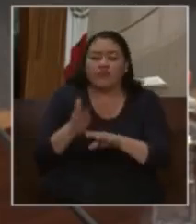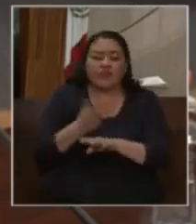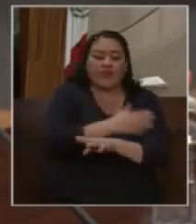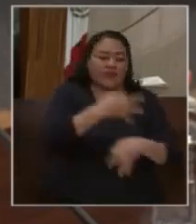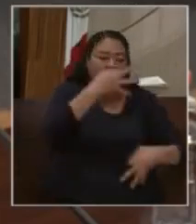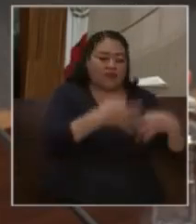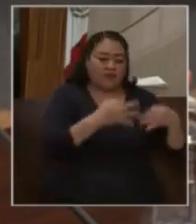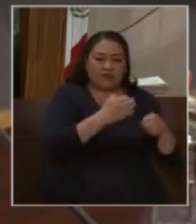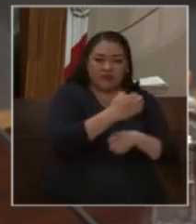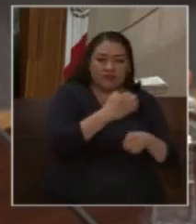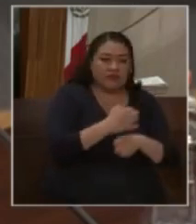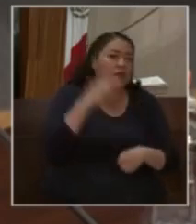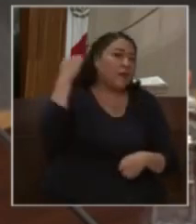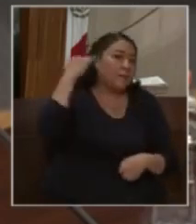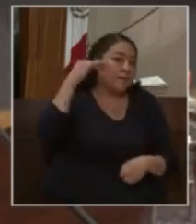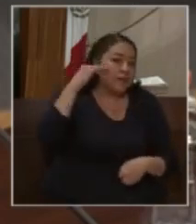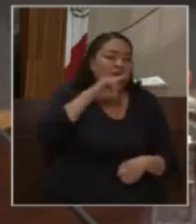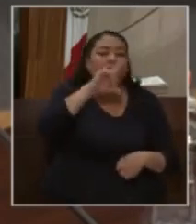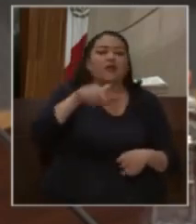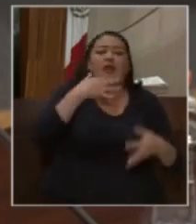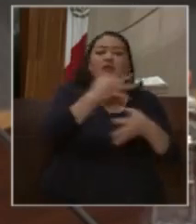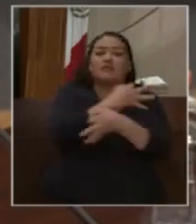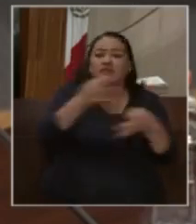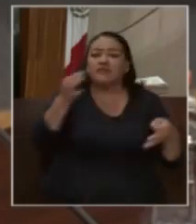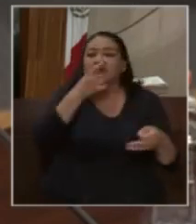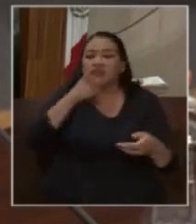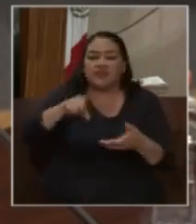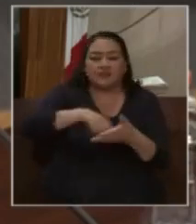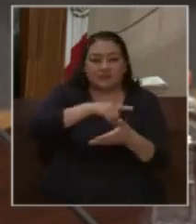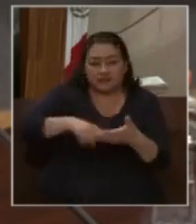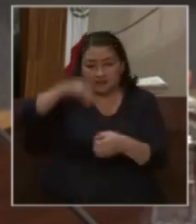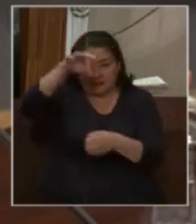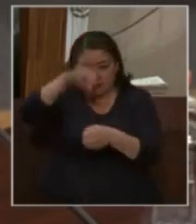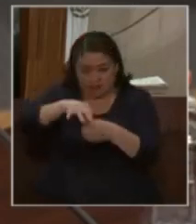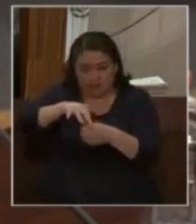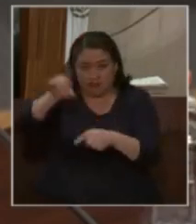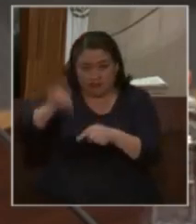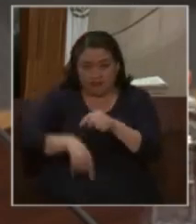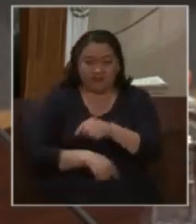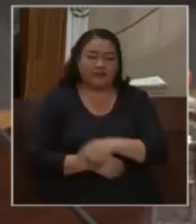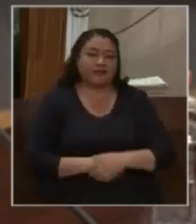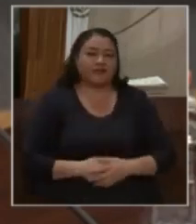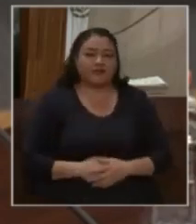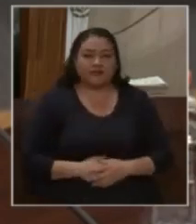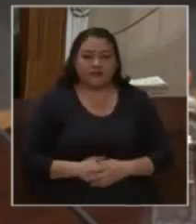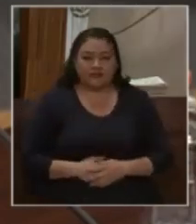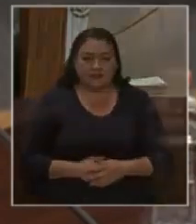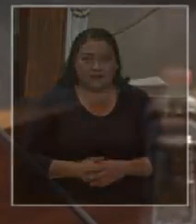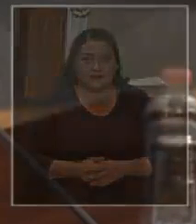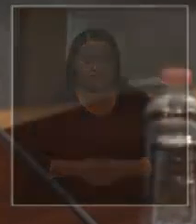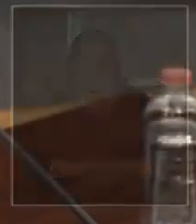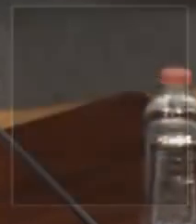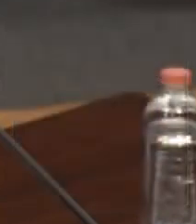del Tribunal Electoral de Michoacán y declararon la nulidad de las elecciones para los ayuntamientos de los municipios